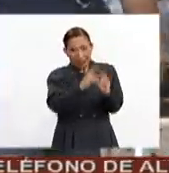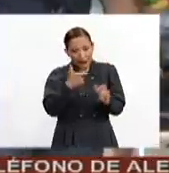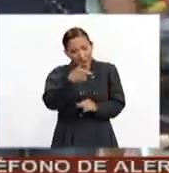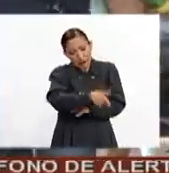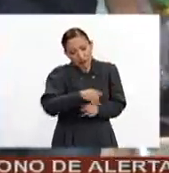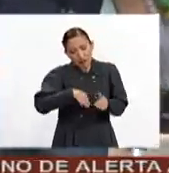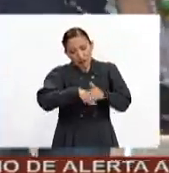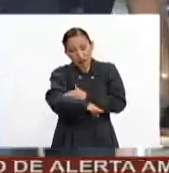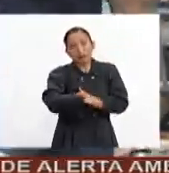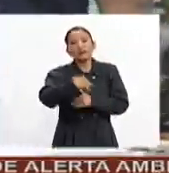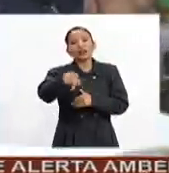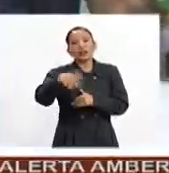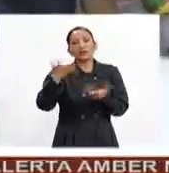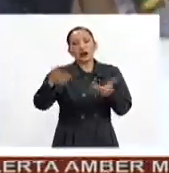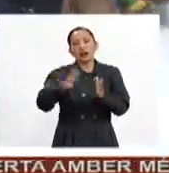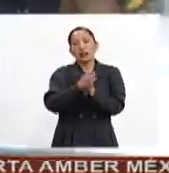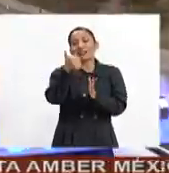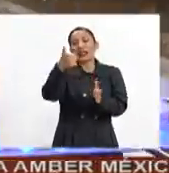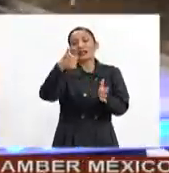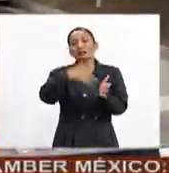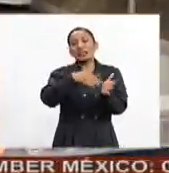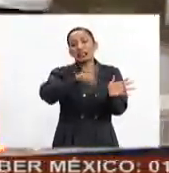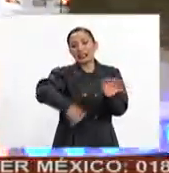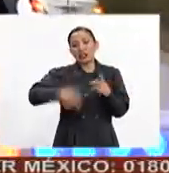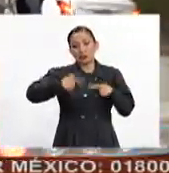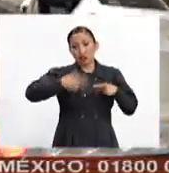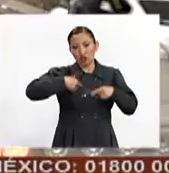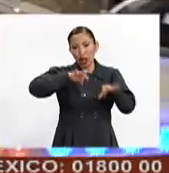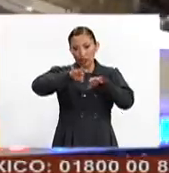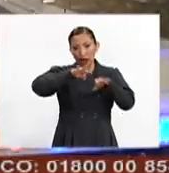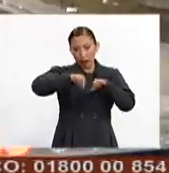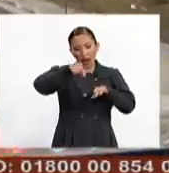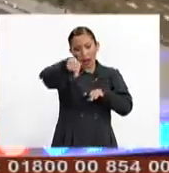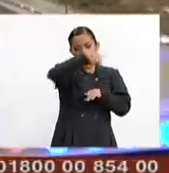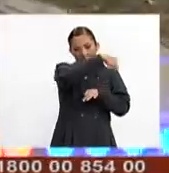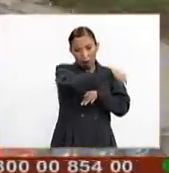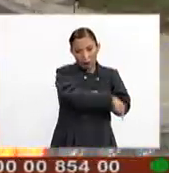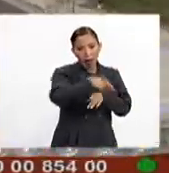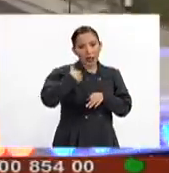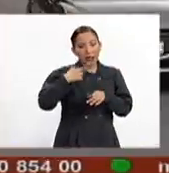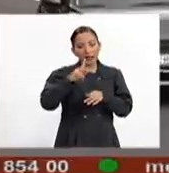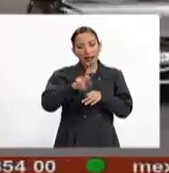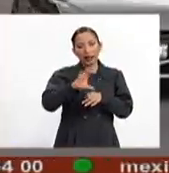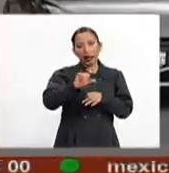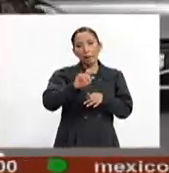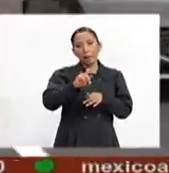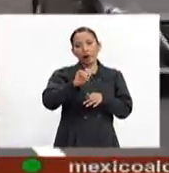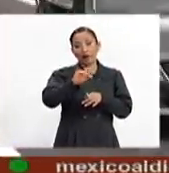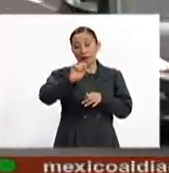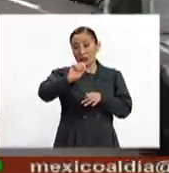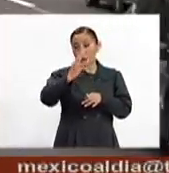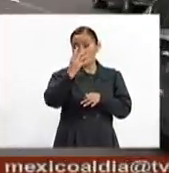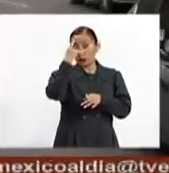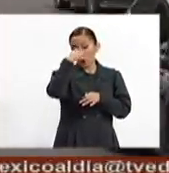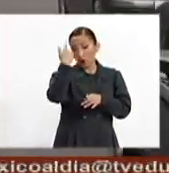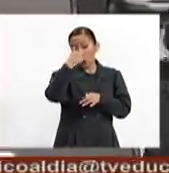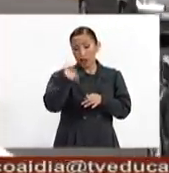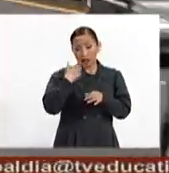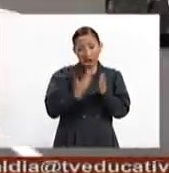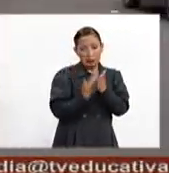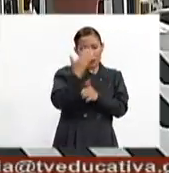este operativo participan alrededor de 6,500 servidores públicos y personal operativo de CAPUFE las 24 horas del día.